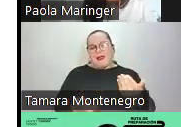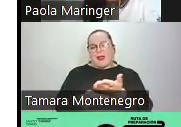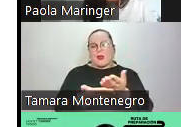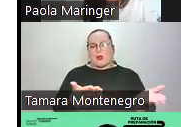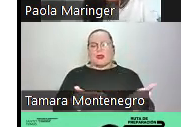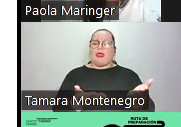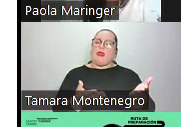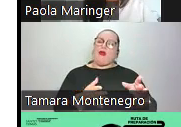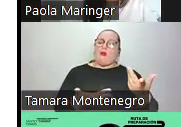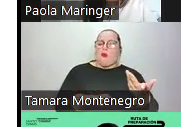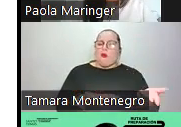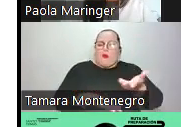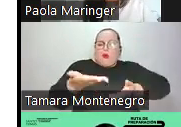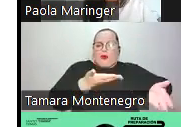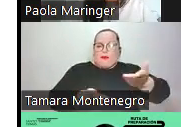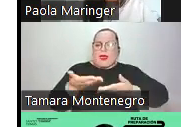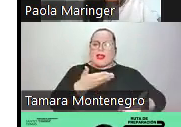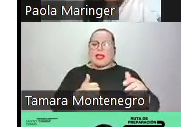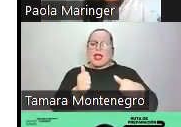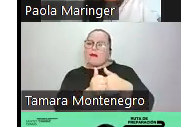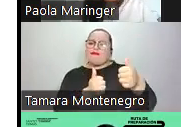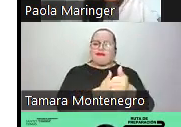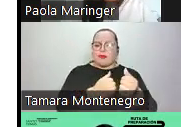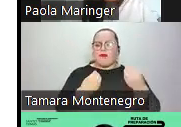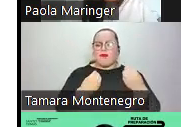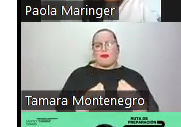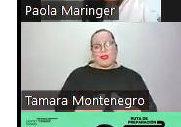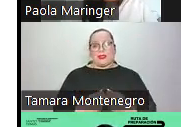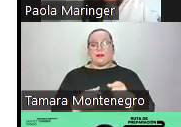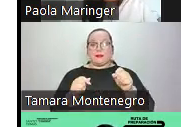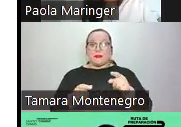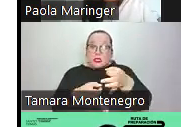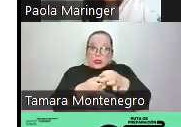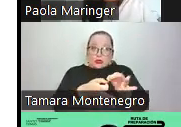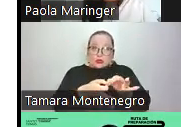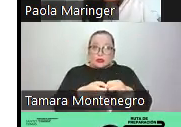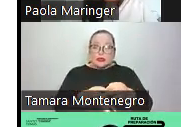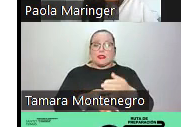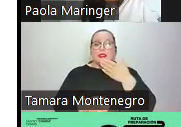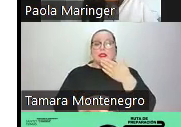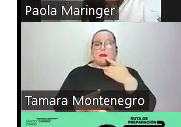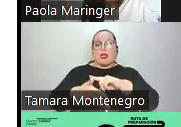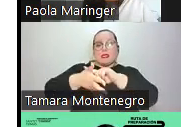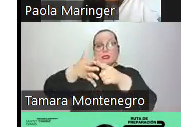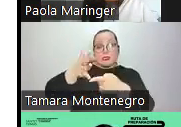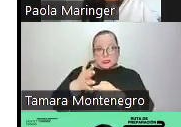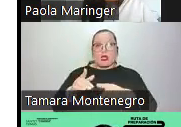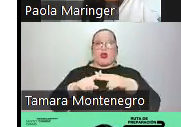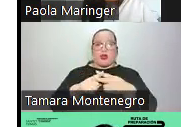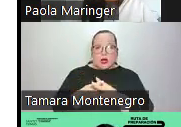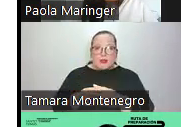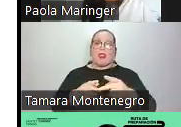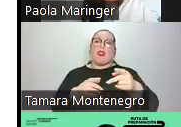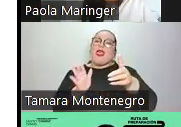actividad que vamos a estar sorteando al final de la charla. ¿Ya? Dentro de estas asesorías se tocarán cinco temas importantes, como la herramienta para el desarrollo de